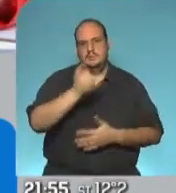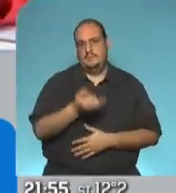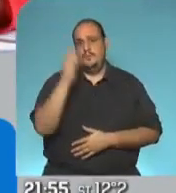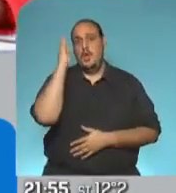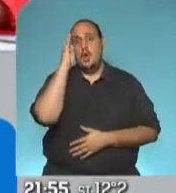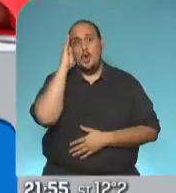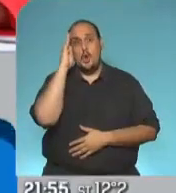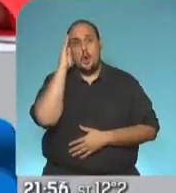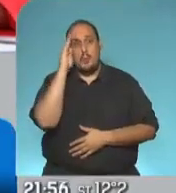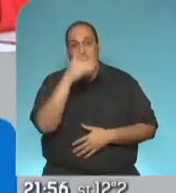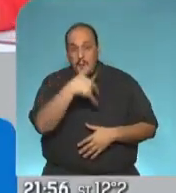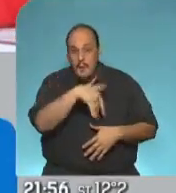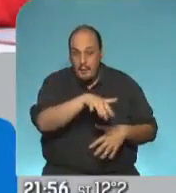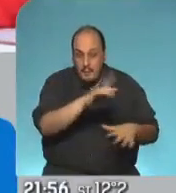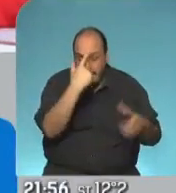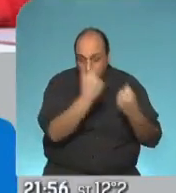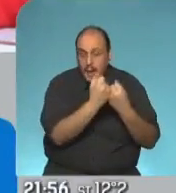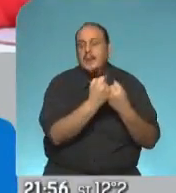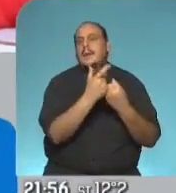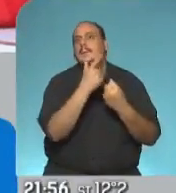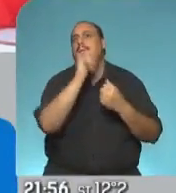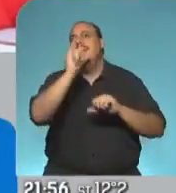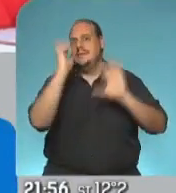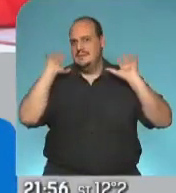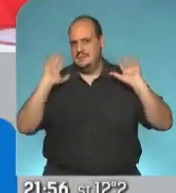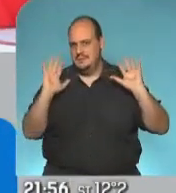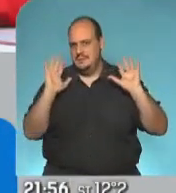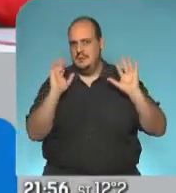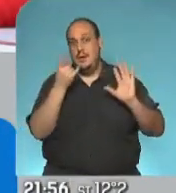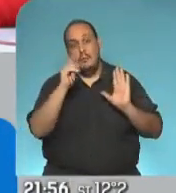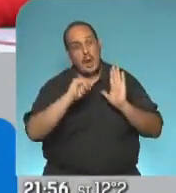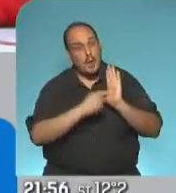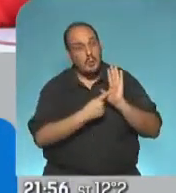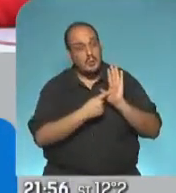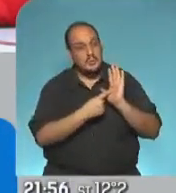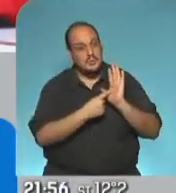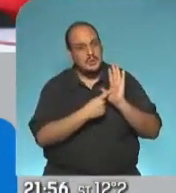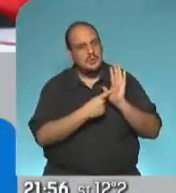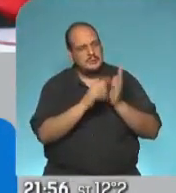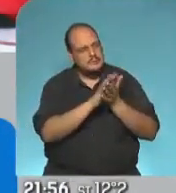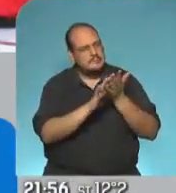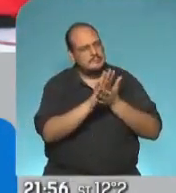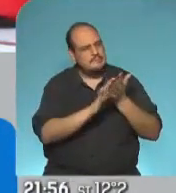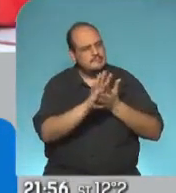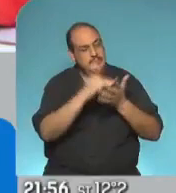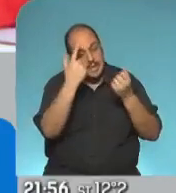¿están yendo a buen puerto las negociaciones? Sí, también. Pero es importante destacar que todavía falta, todavía el